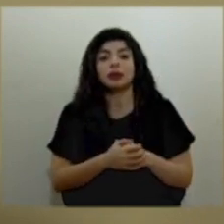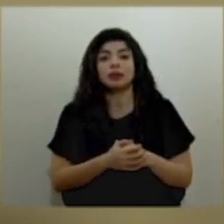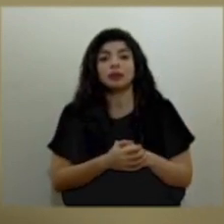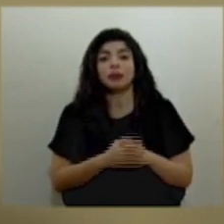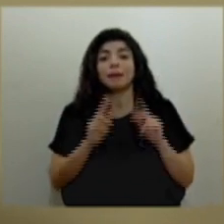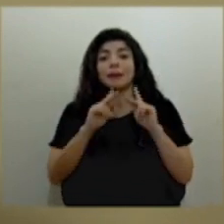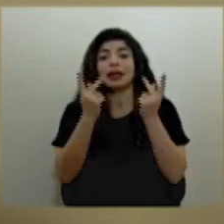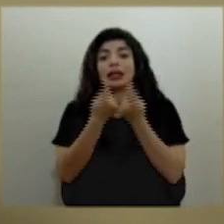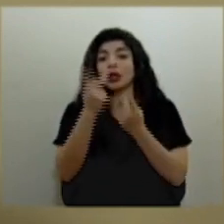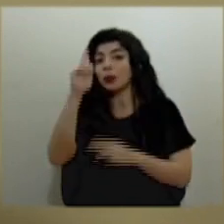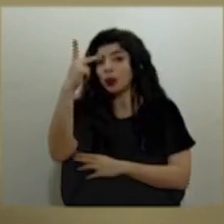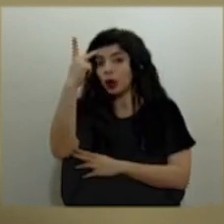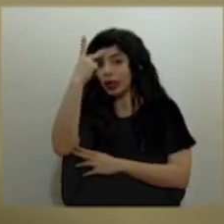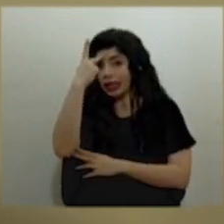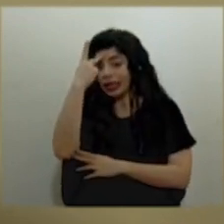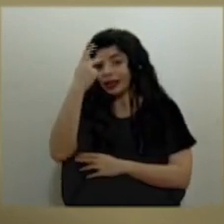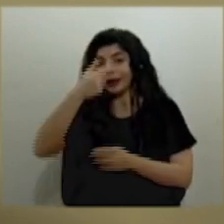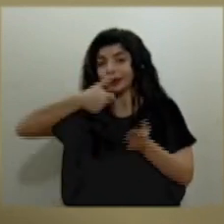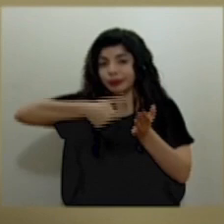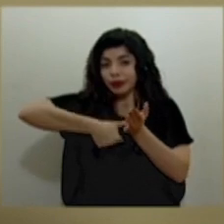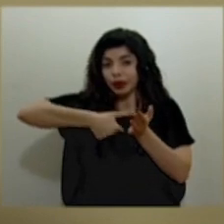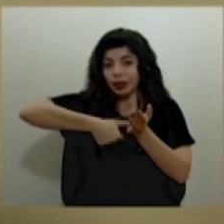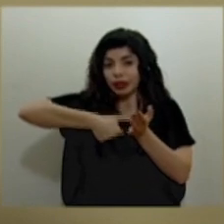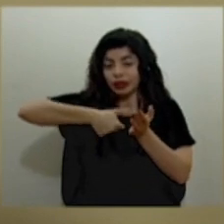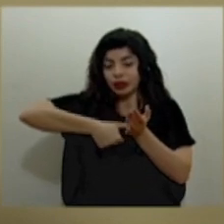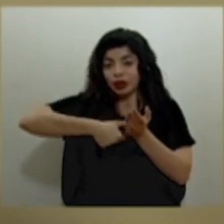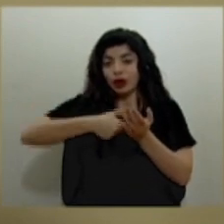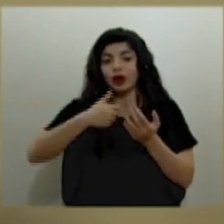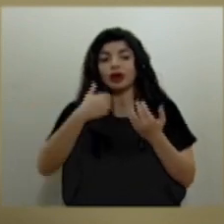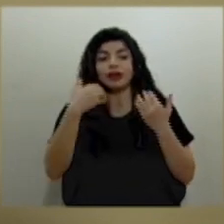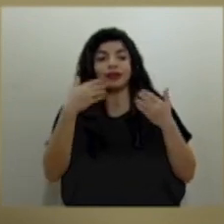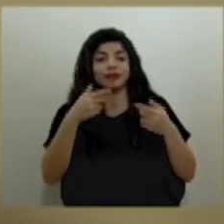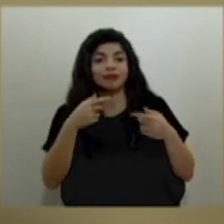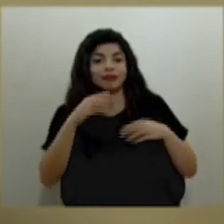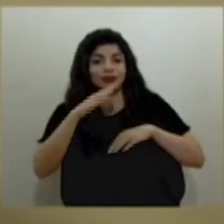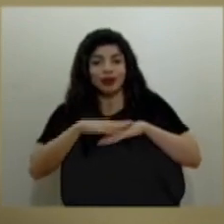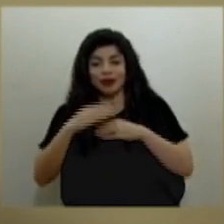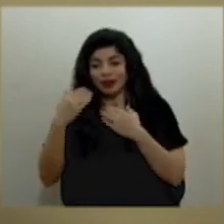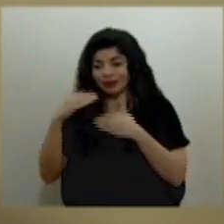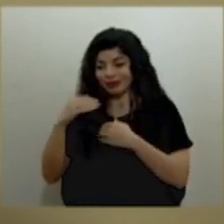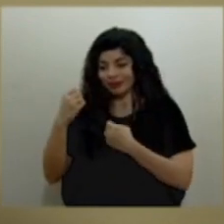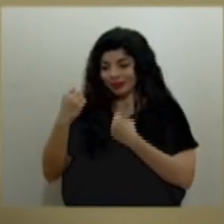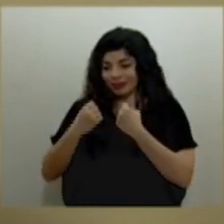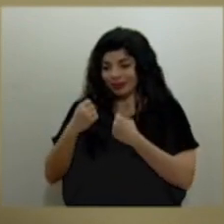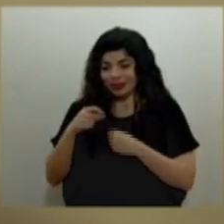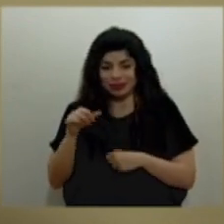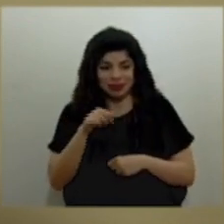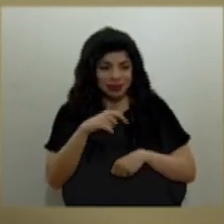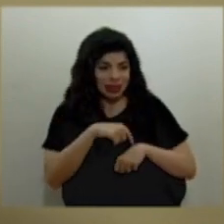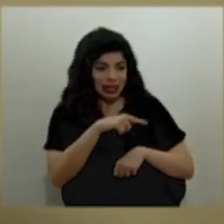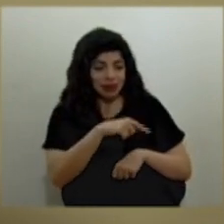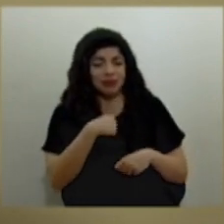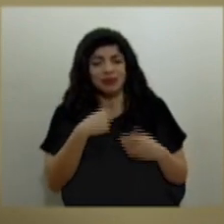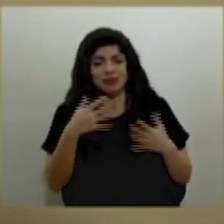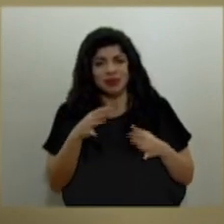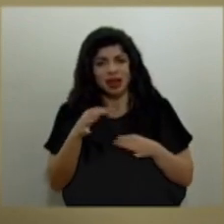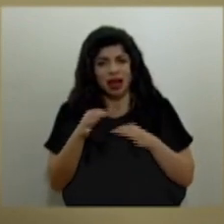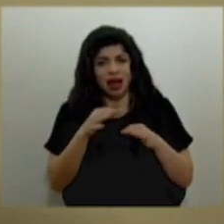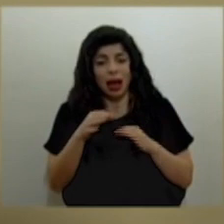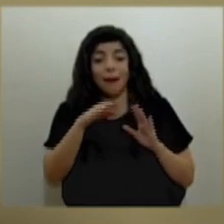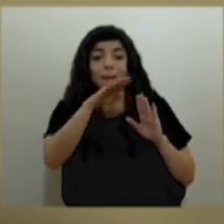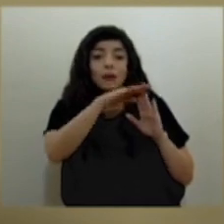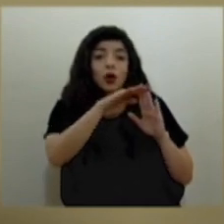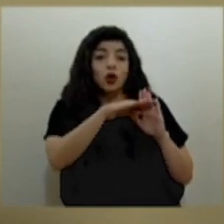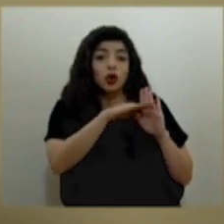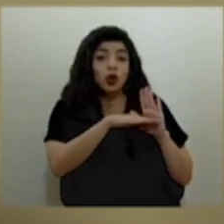partidos políticos y las convenciones y la restricción vehicular sanitaria, es lo que hemos estado hablando. Pues obviamente los protocolos